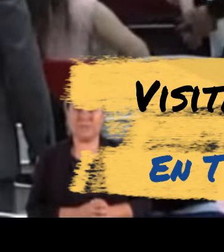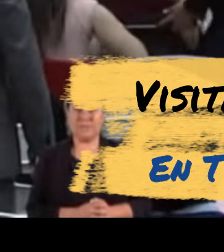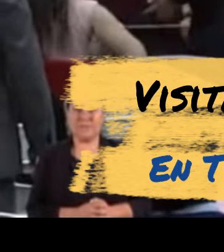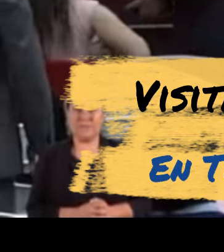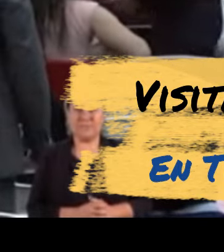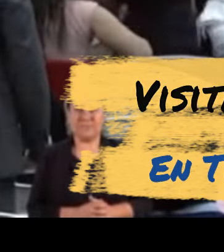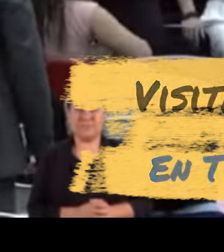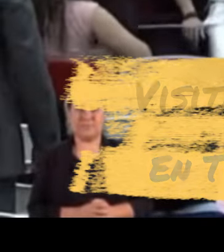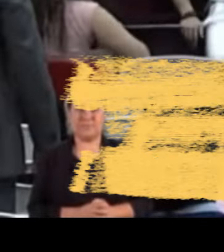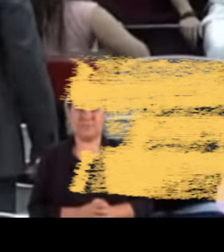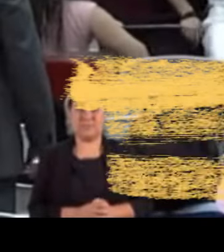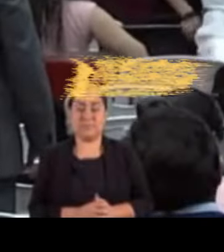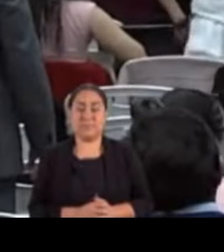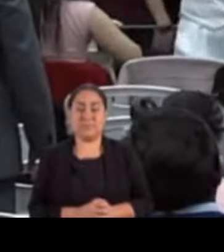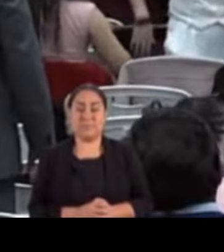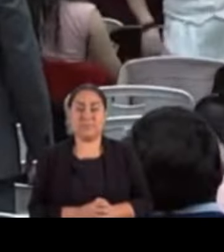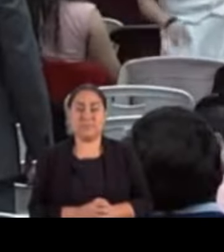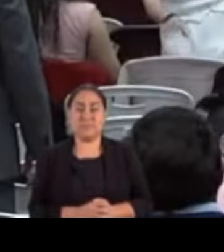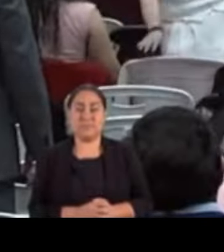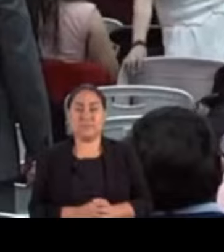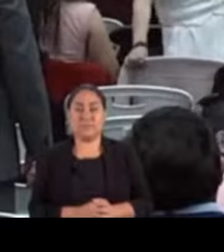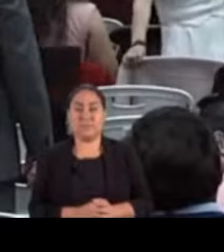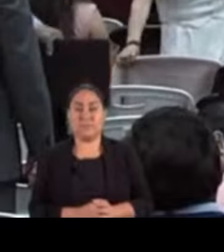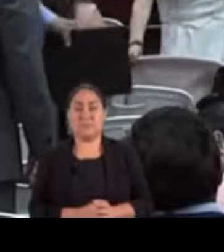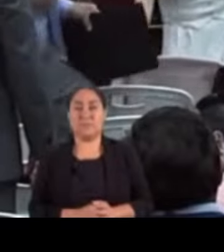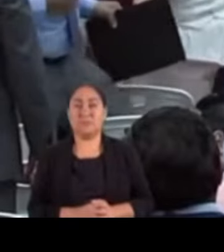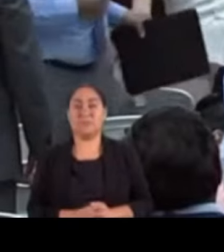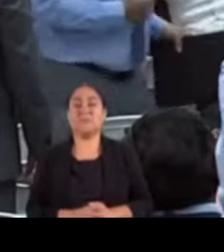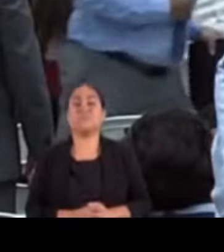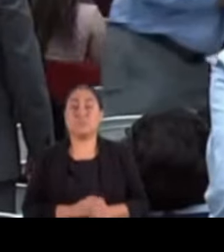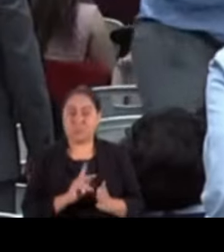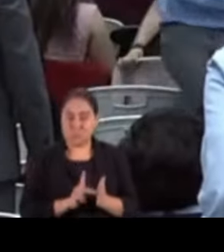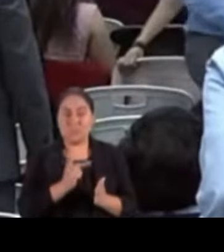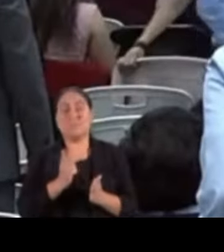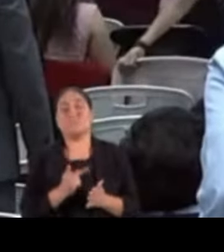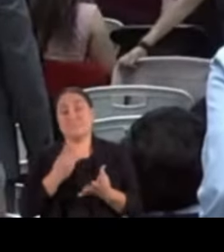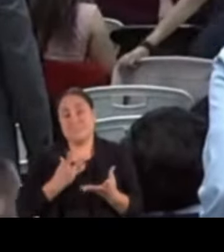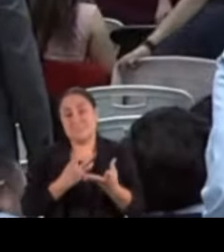Bien, excelente. Bien hecho. Es un honor.